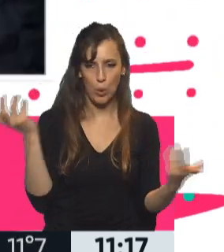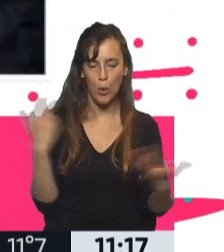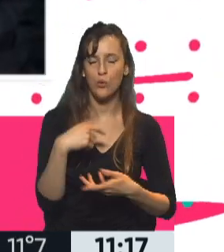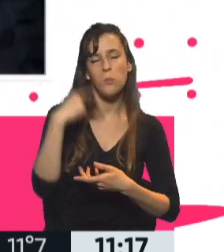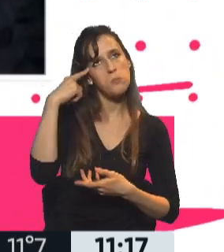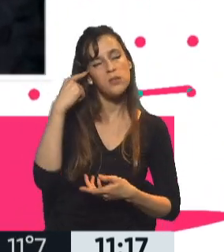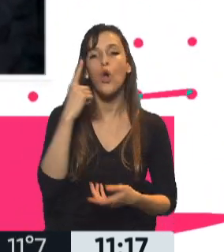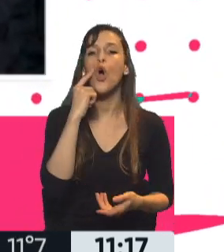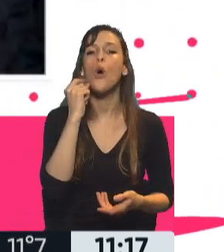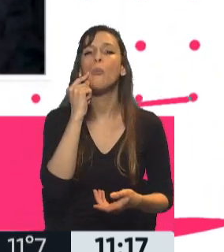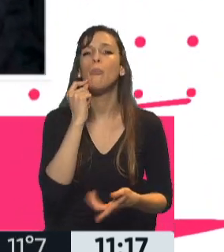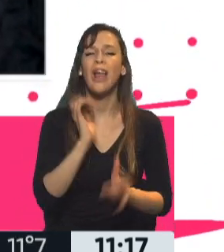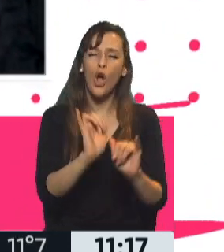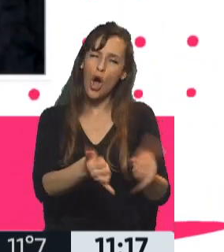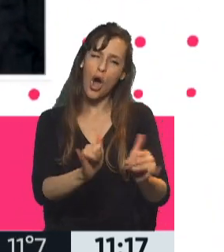más de 25 años.